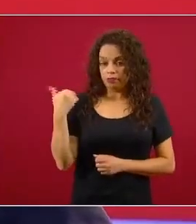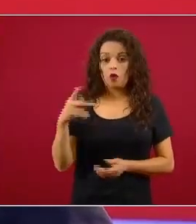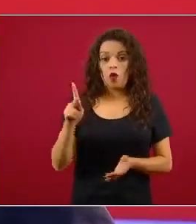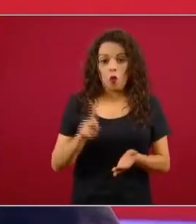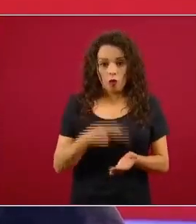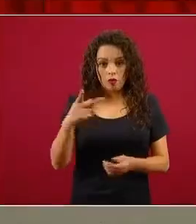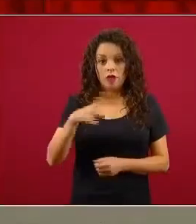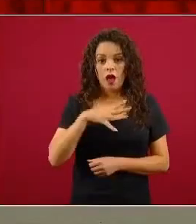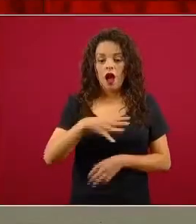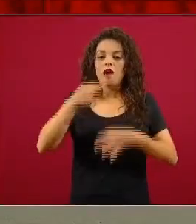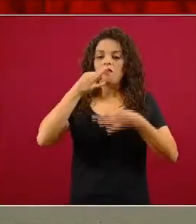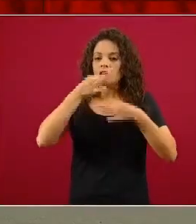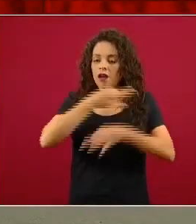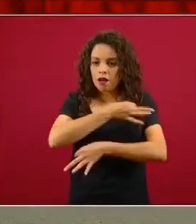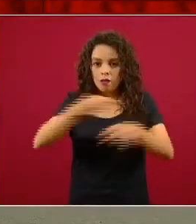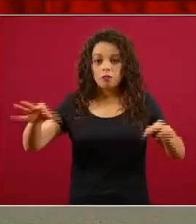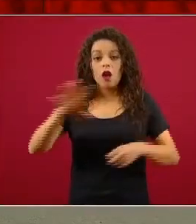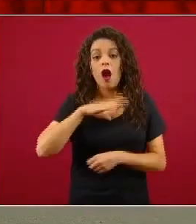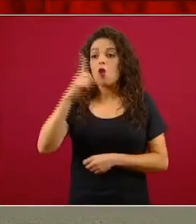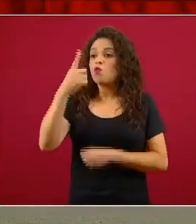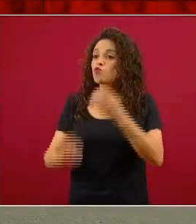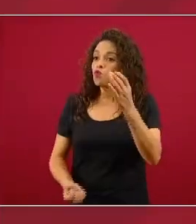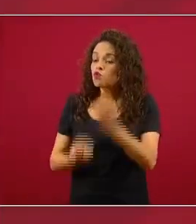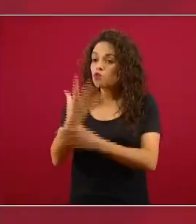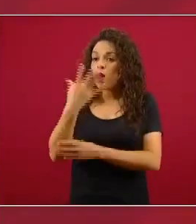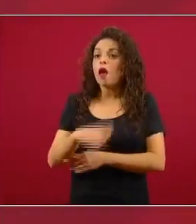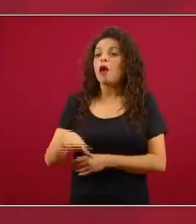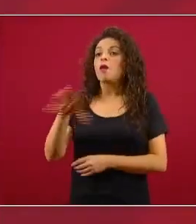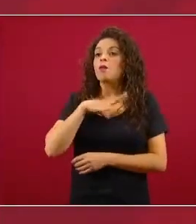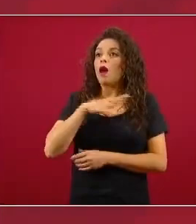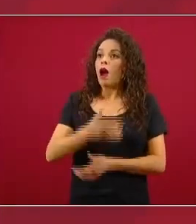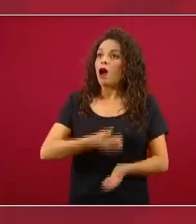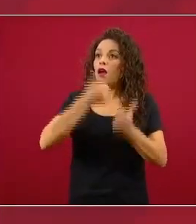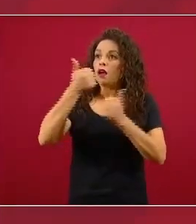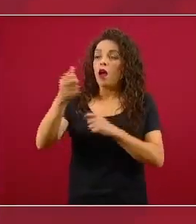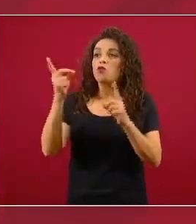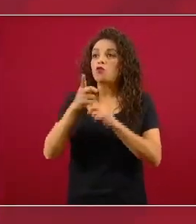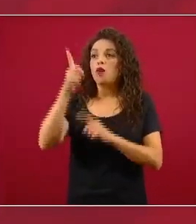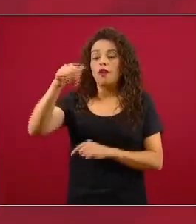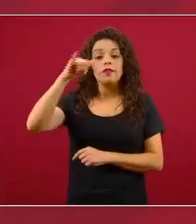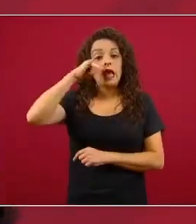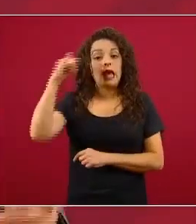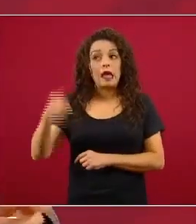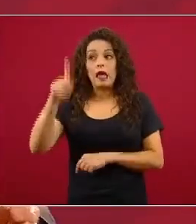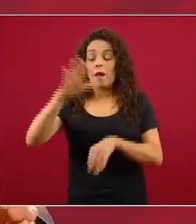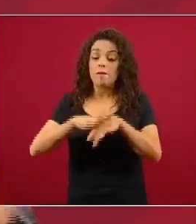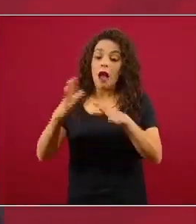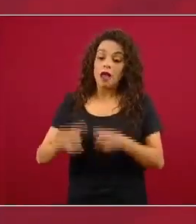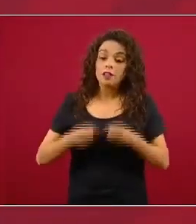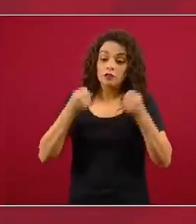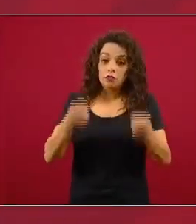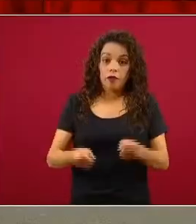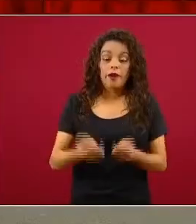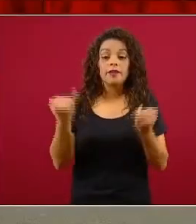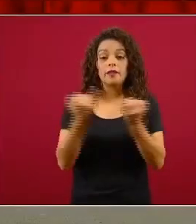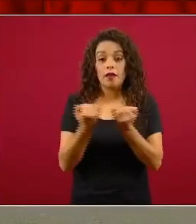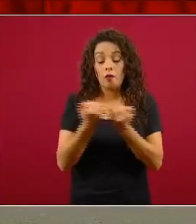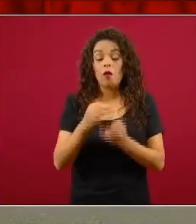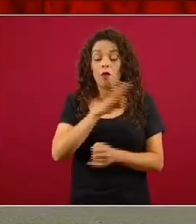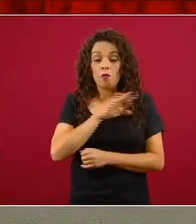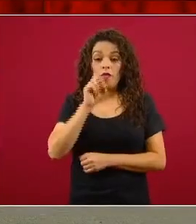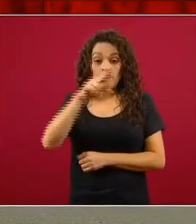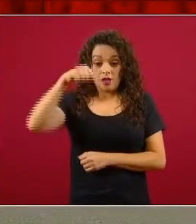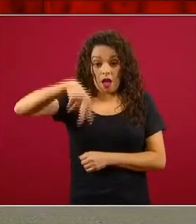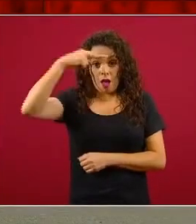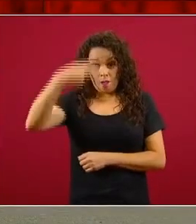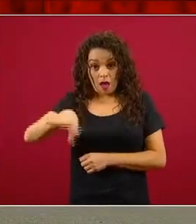una noticia de que hay una nueva cepa y que en Bérgamo, Italia, era más virulenta y que posiblemente es la de México.